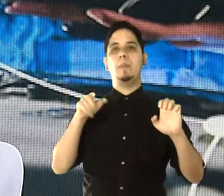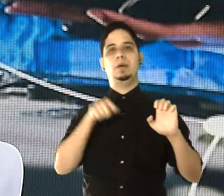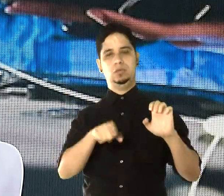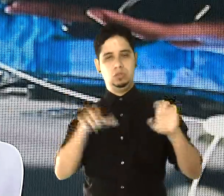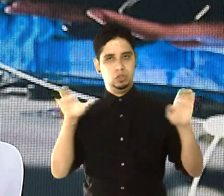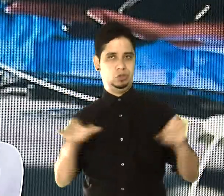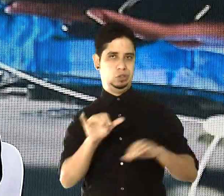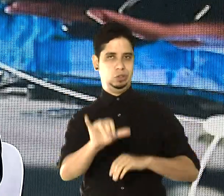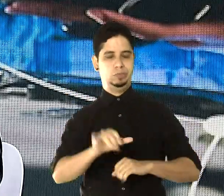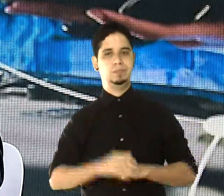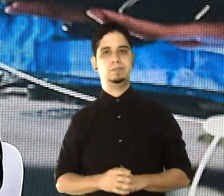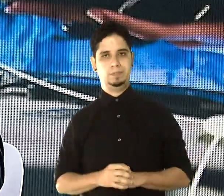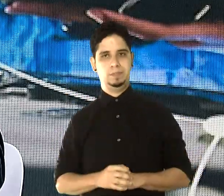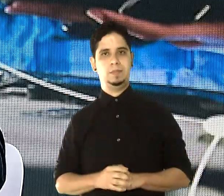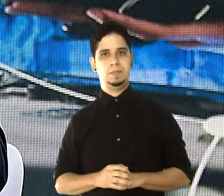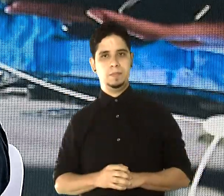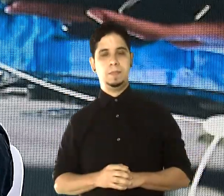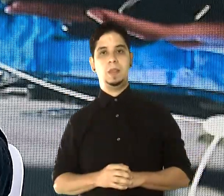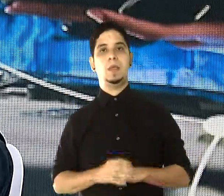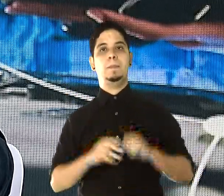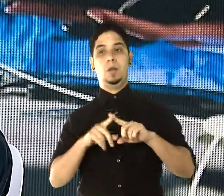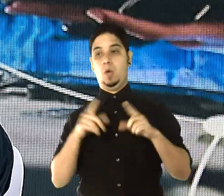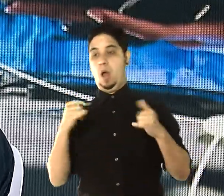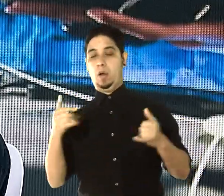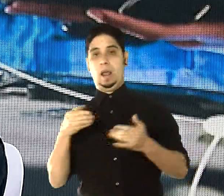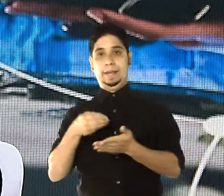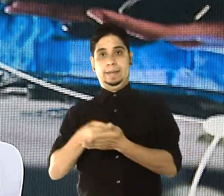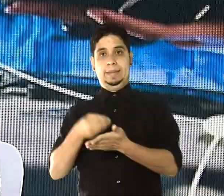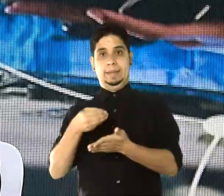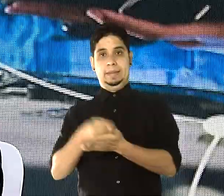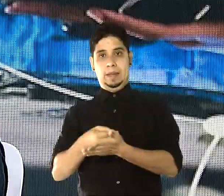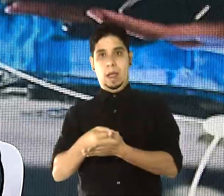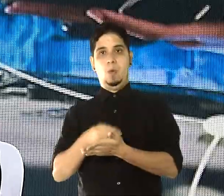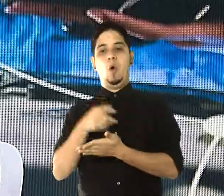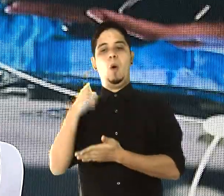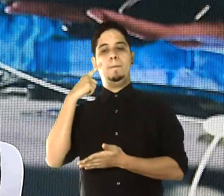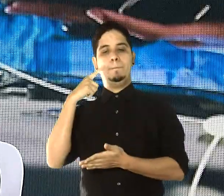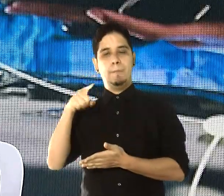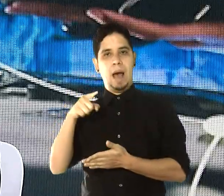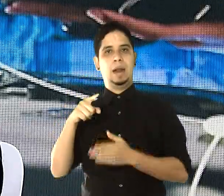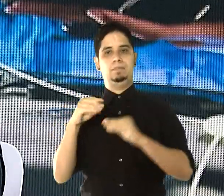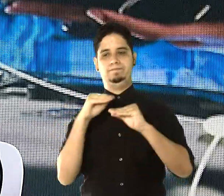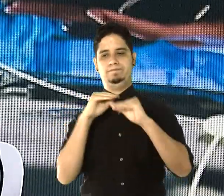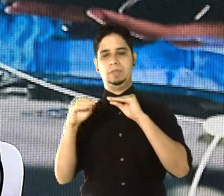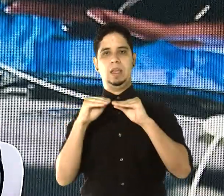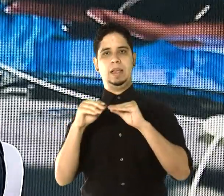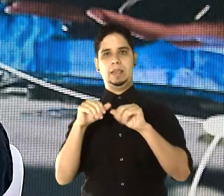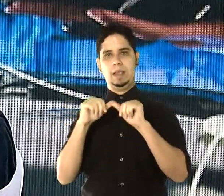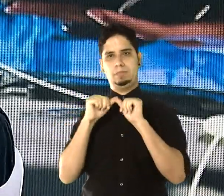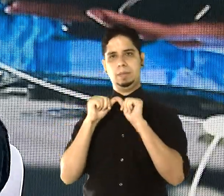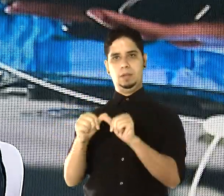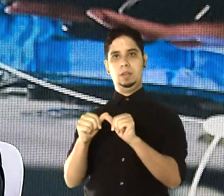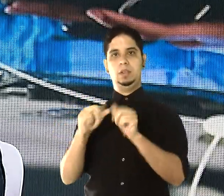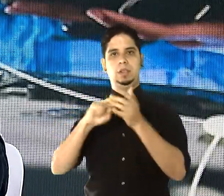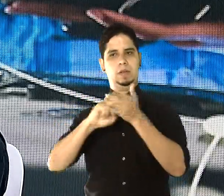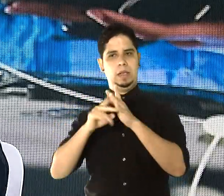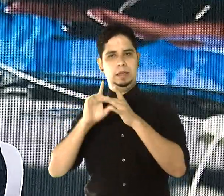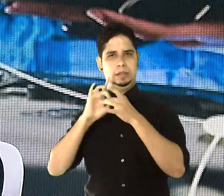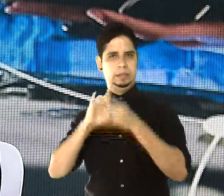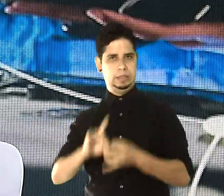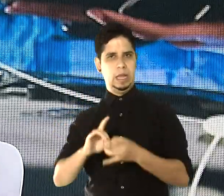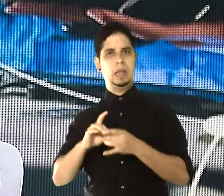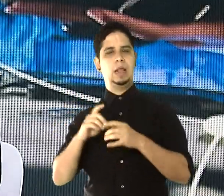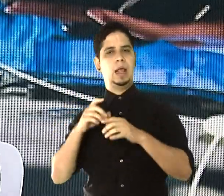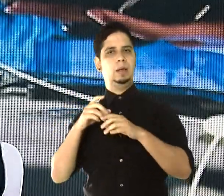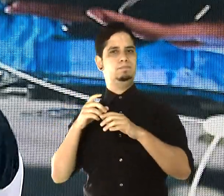y proyectos para la obra permanente, la que es la resiliente, esa reconstrucción que tiene que cumplir con los códigos y